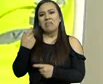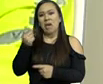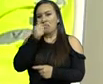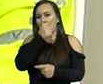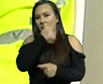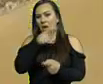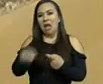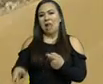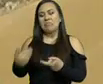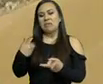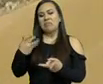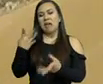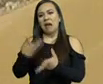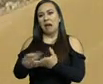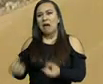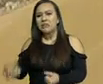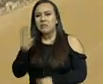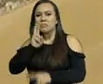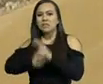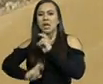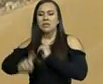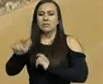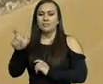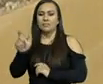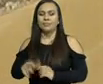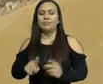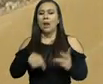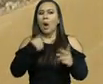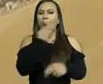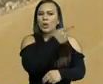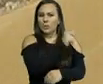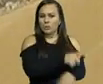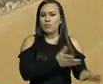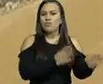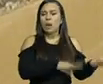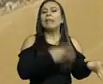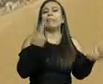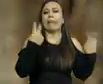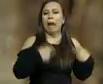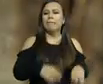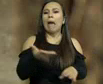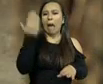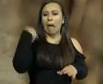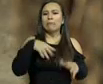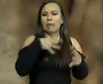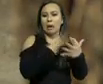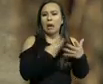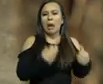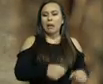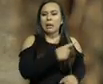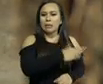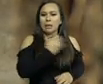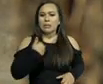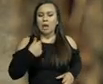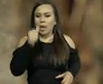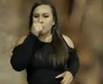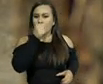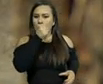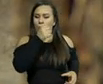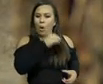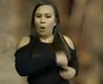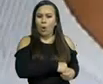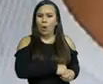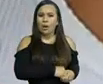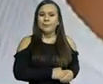fiscalización si usted disfruta discreción y el otro occiso también tiene antecedentes por tenencia de sustancias otra especial